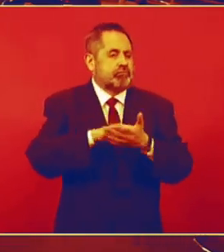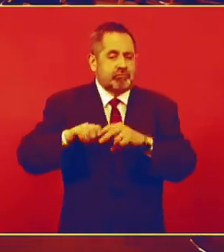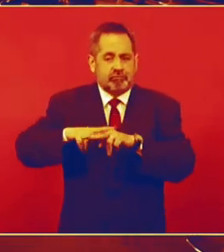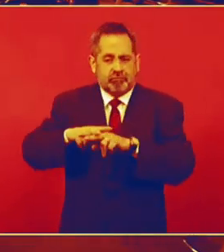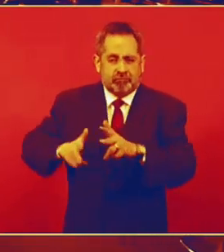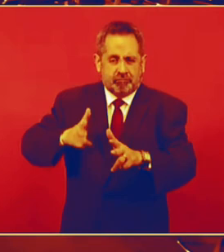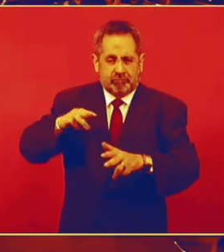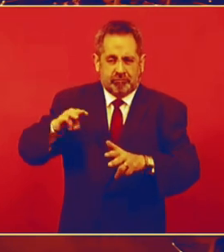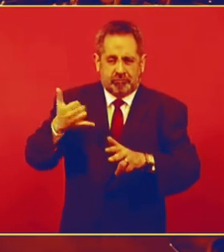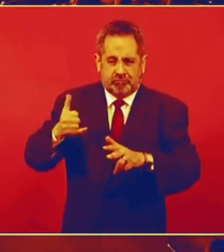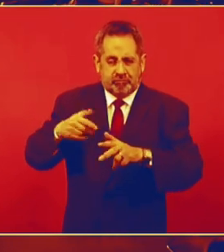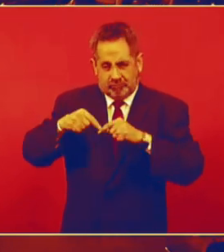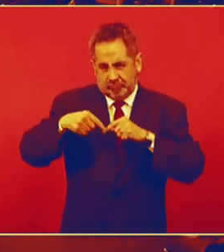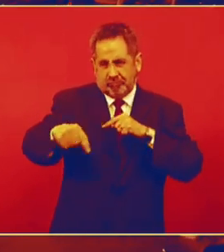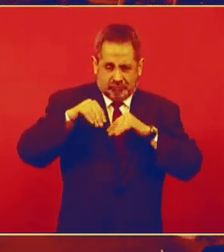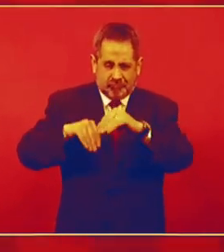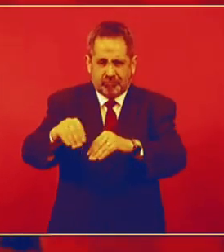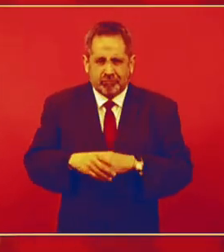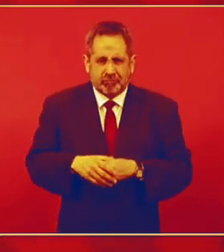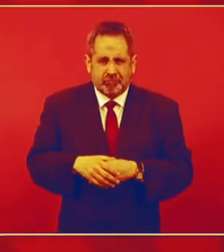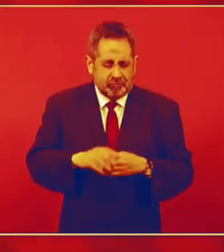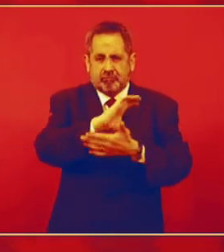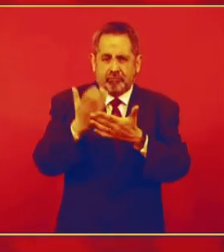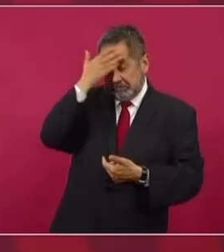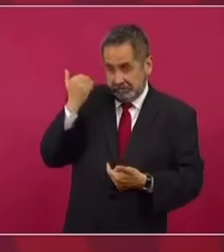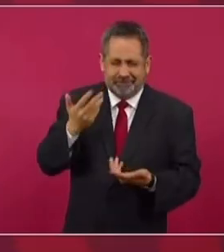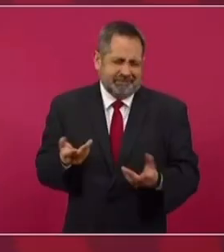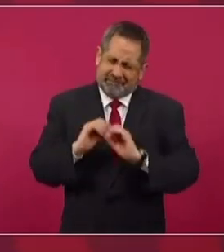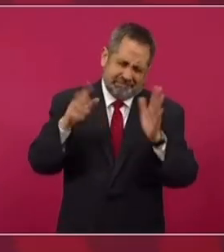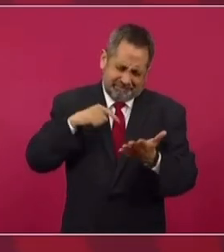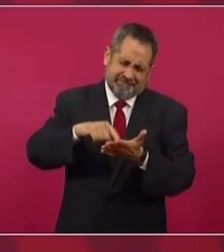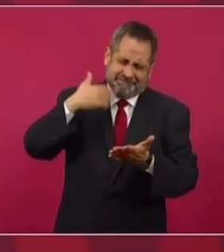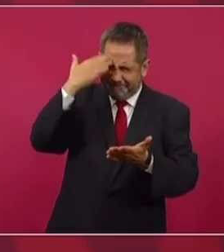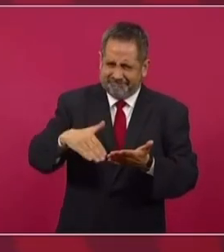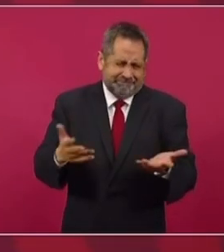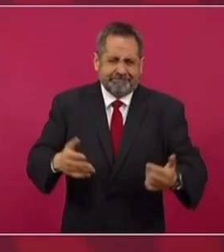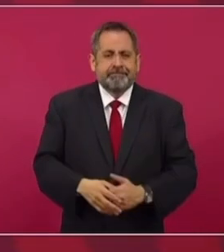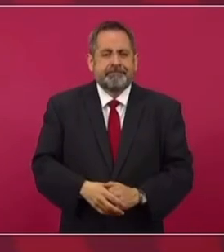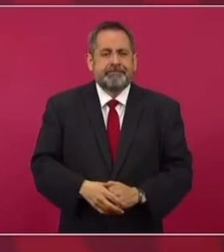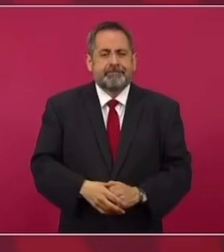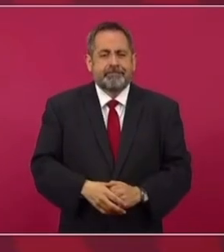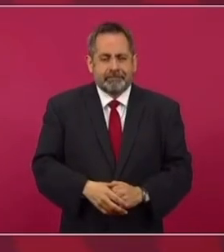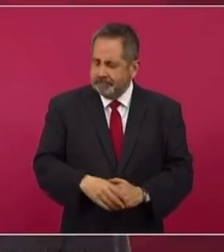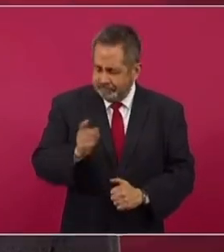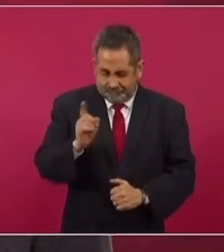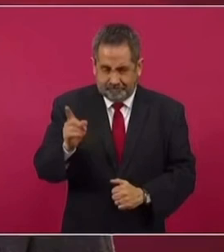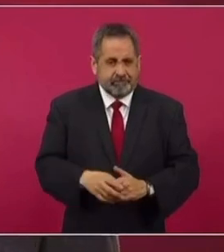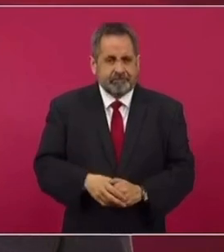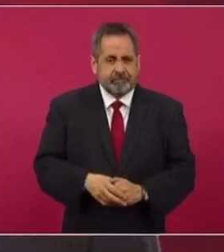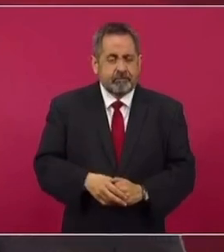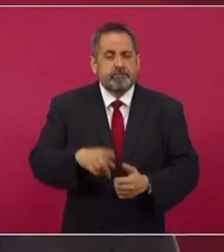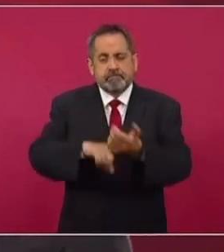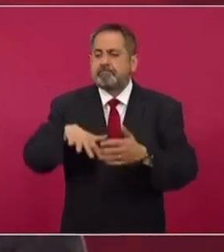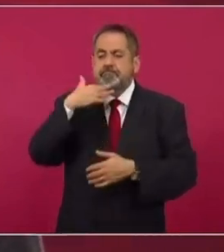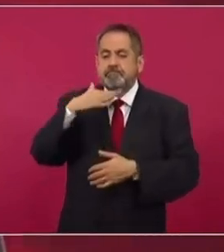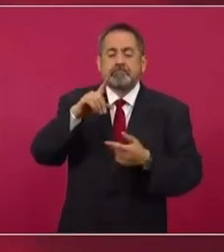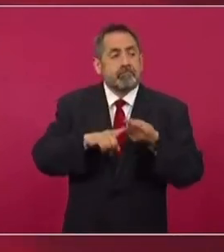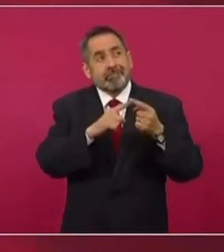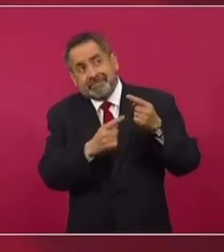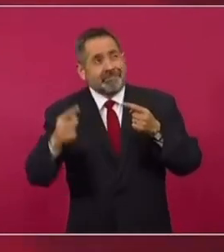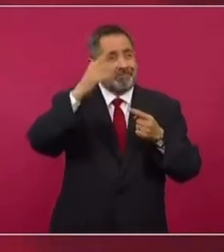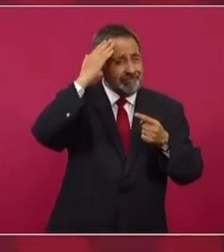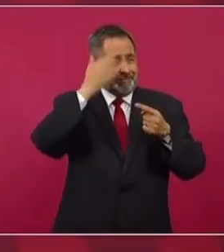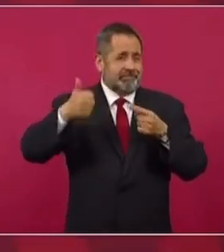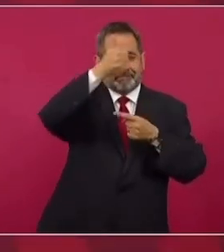Maya no esté enterado el presidente. Apúntele bien. No, la corrupción se da de arriba para